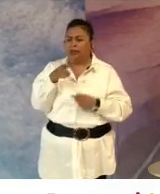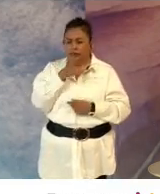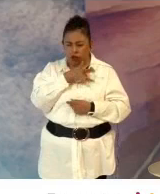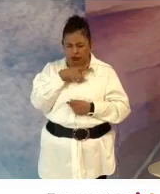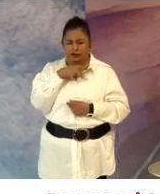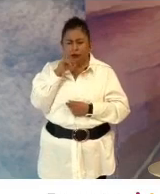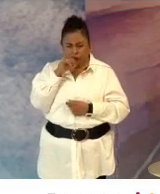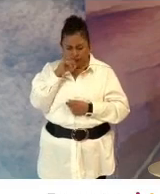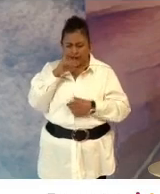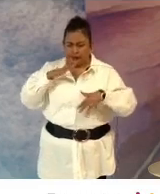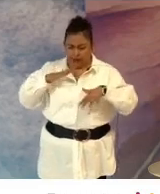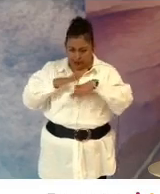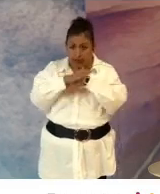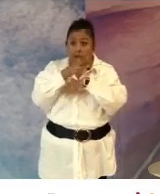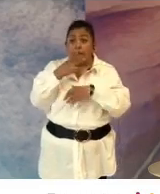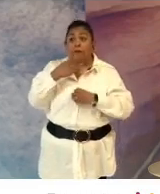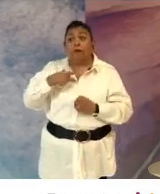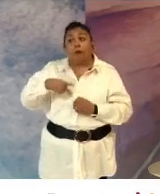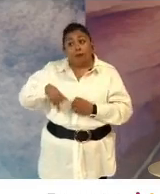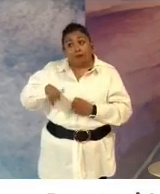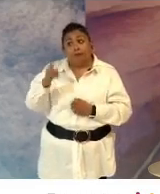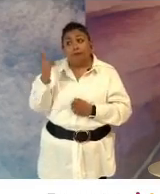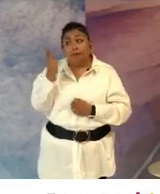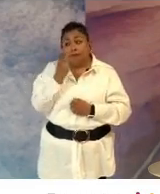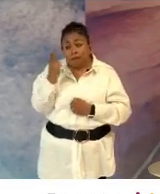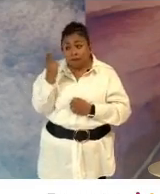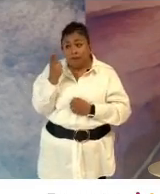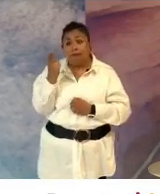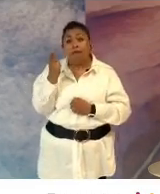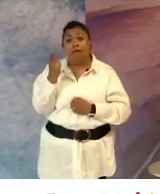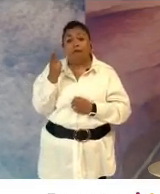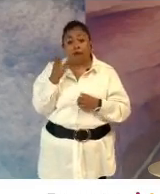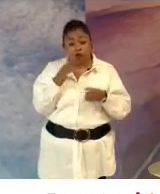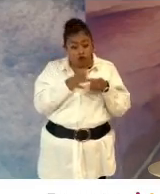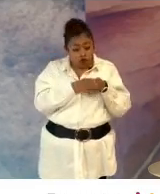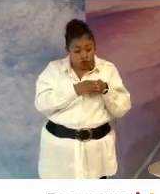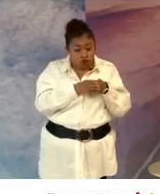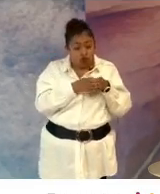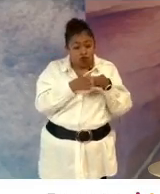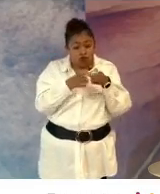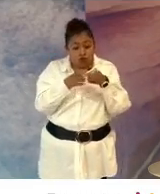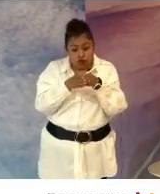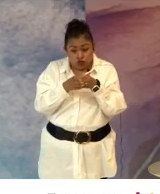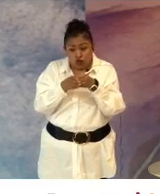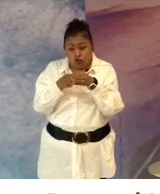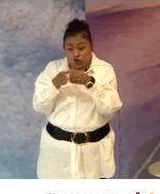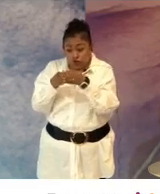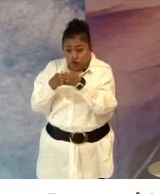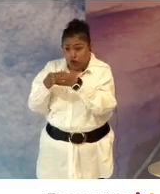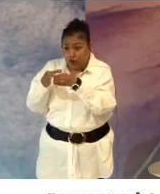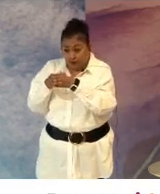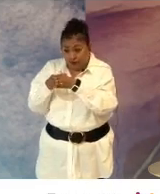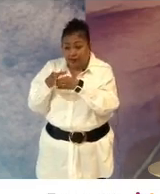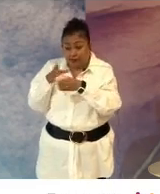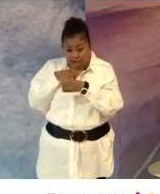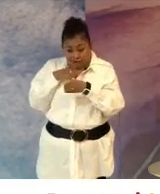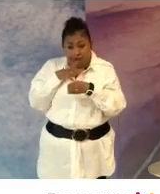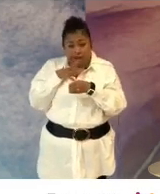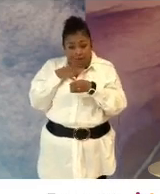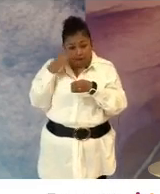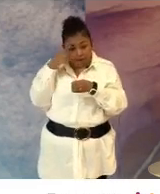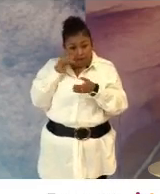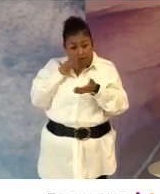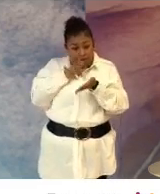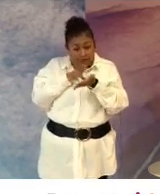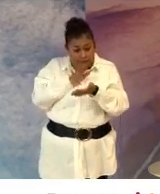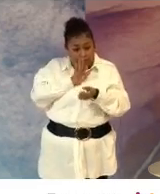pero necesitamos círculos pequeños que den ese tipo, que se den ese